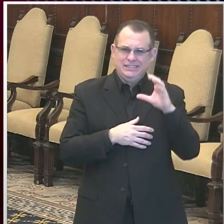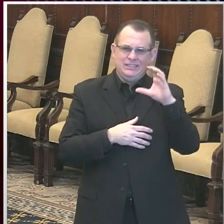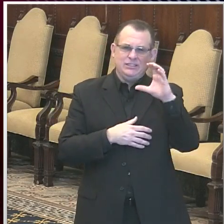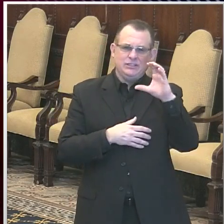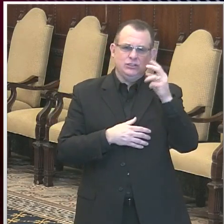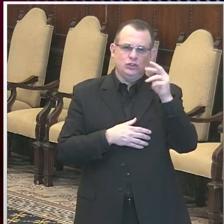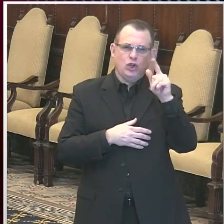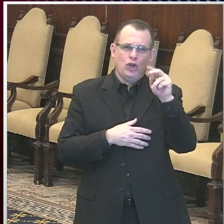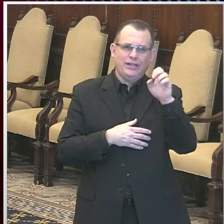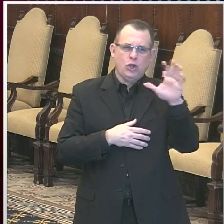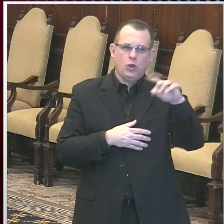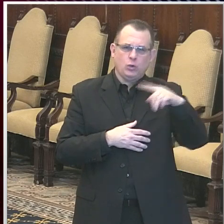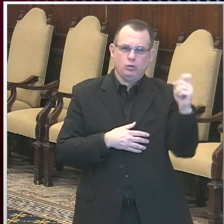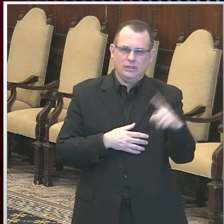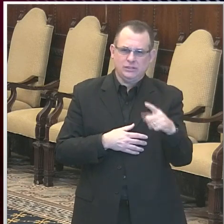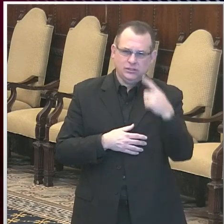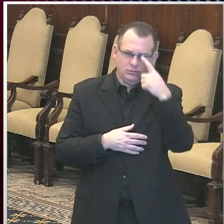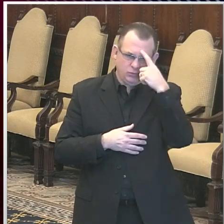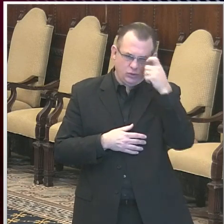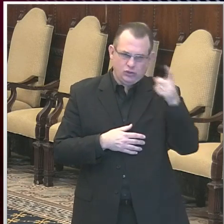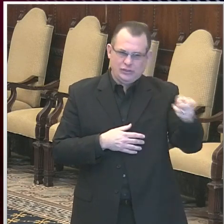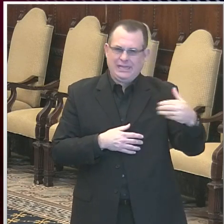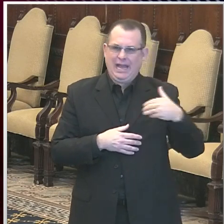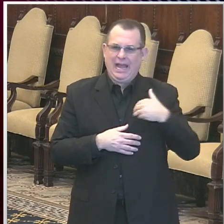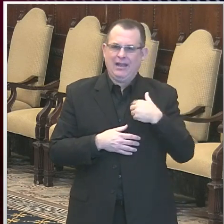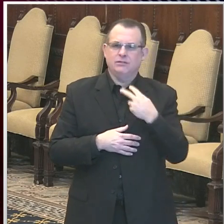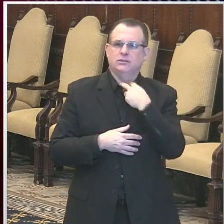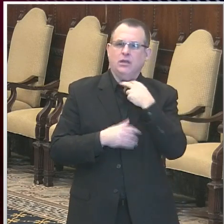for translation. Thanks.